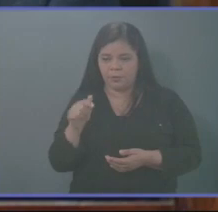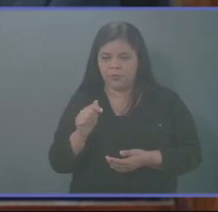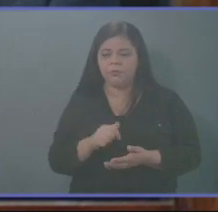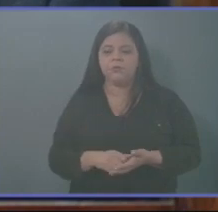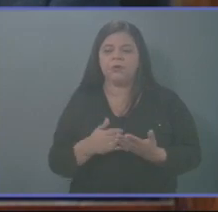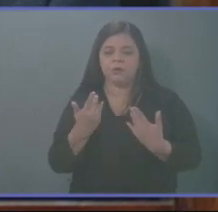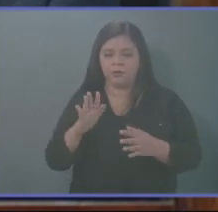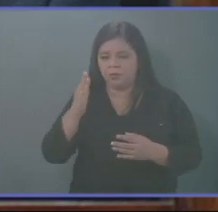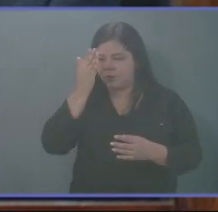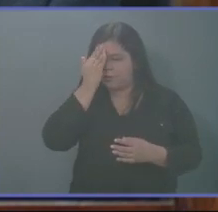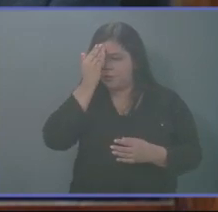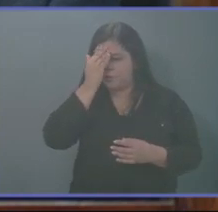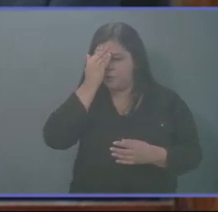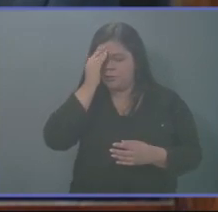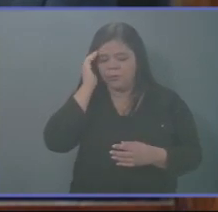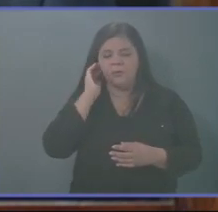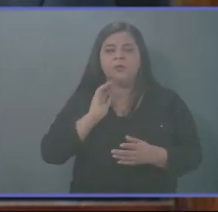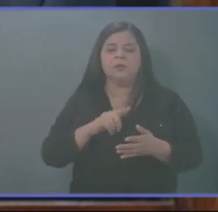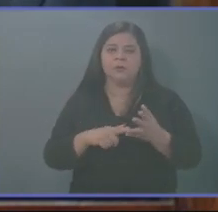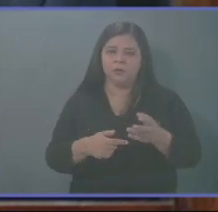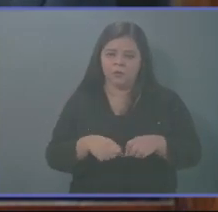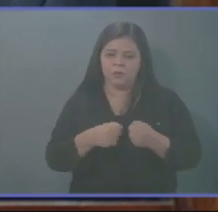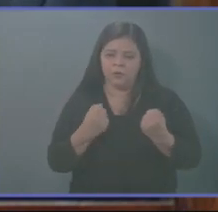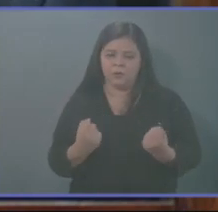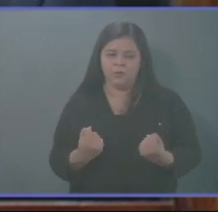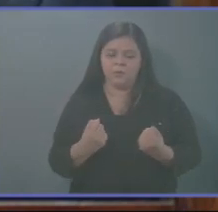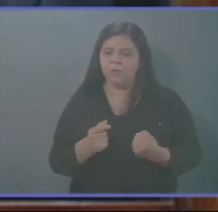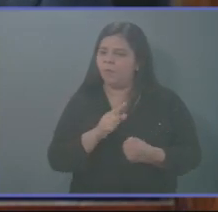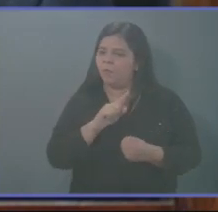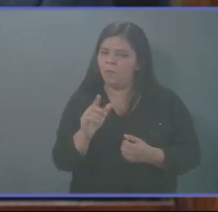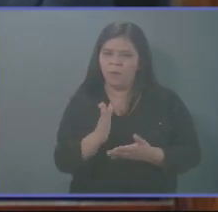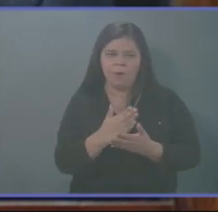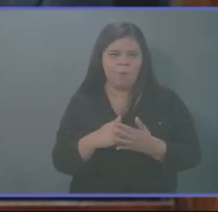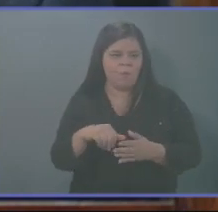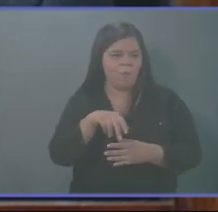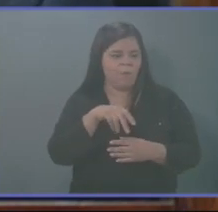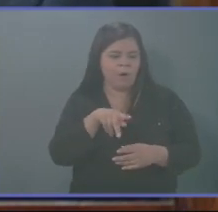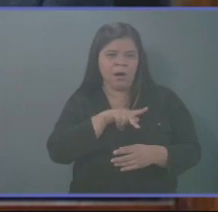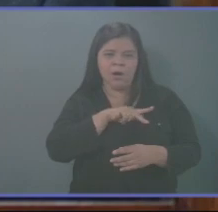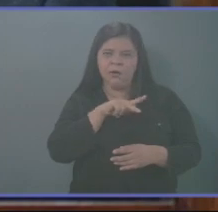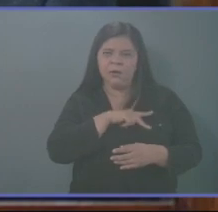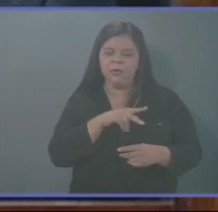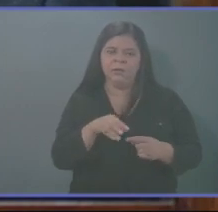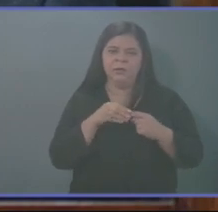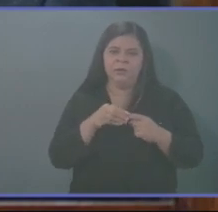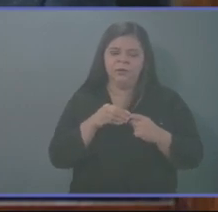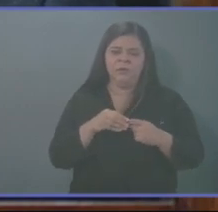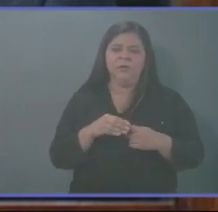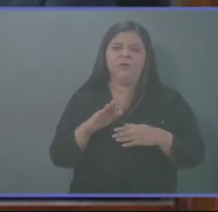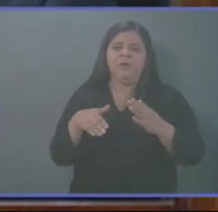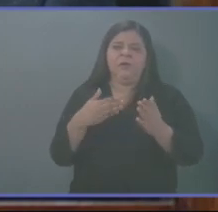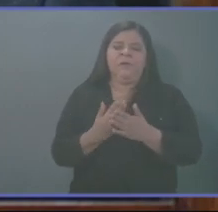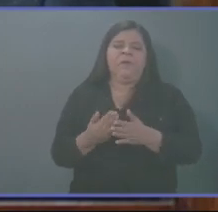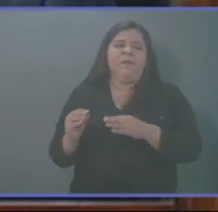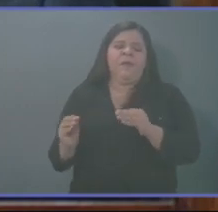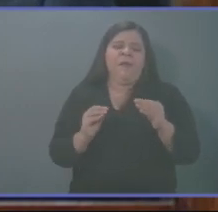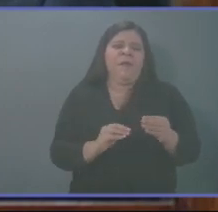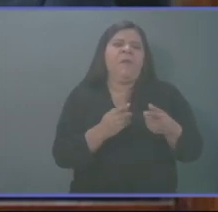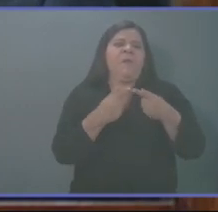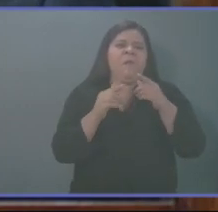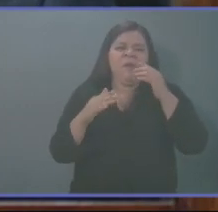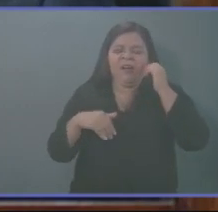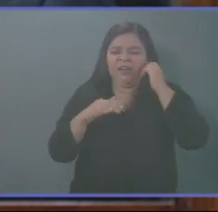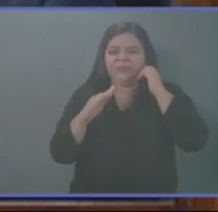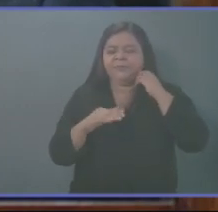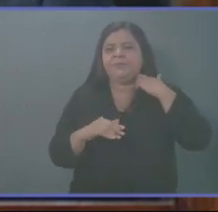entiende el dominio del hecho, entendido no como el dominio particular aislado de la acción que el sujeto ejecuta, sino el